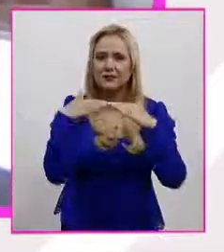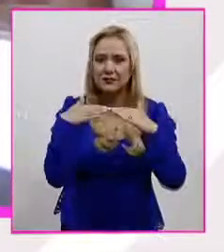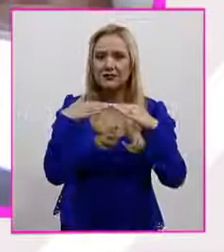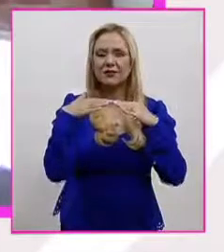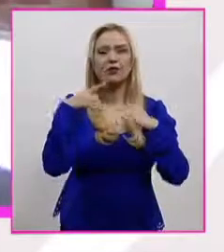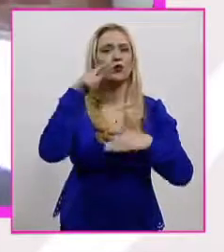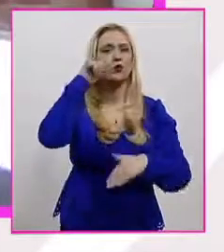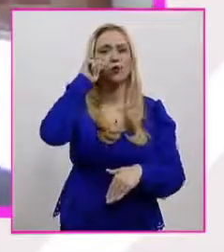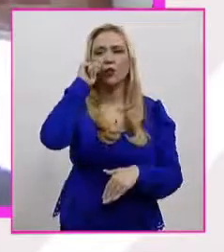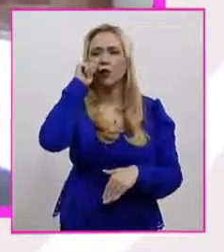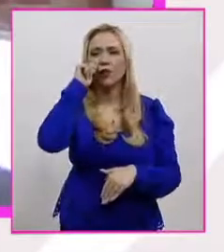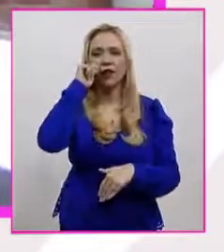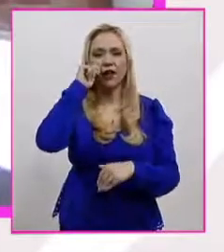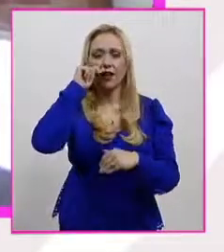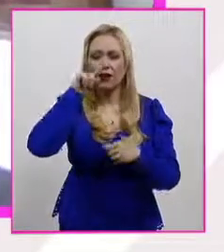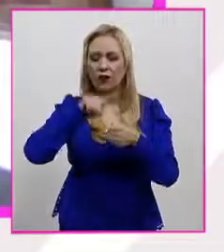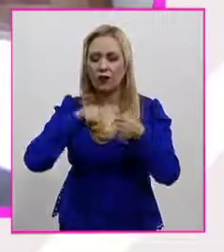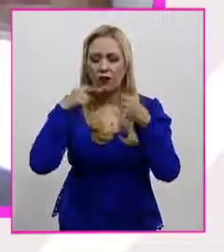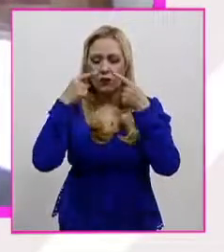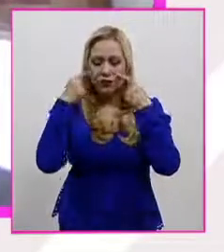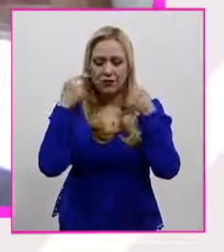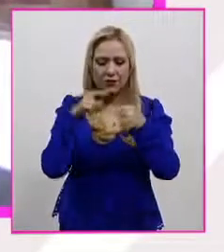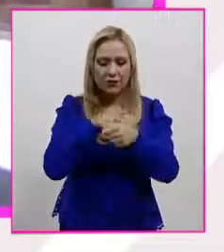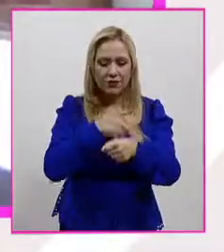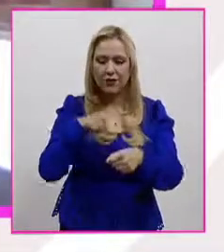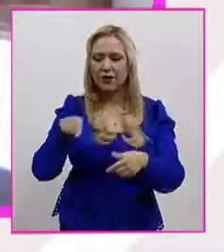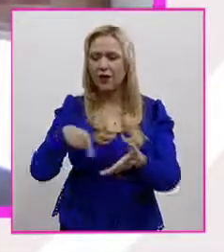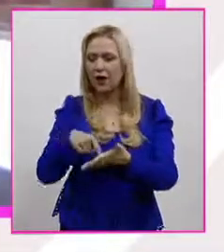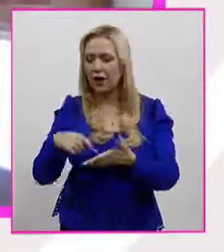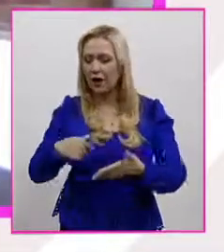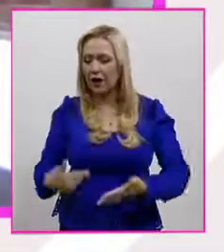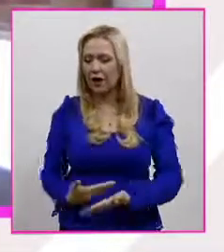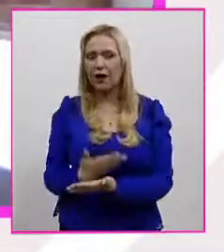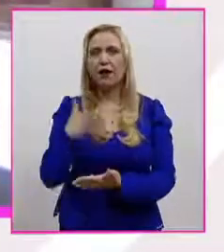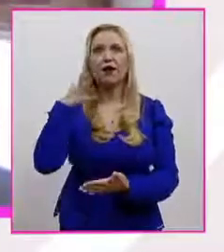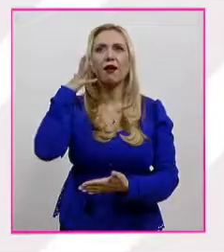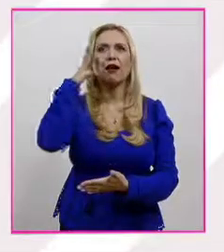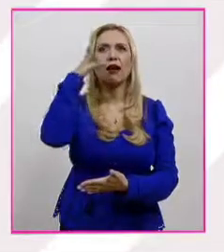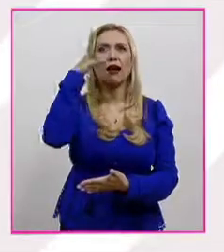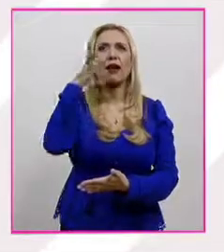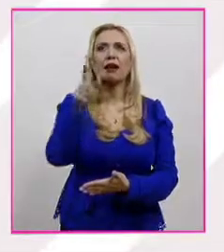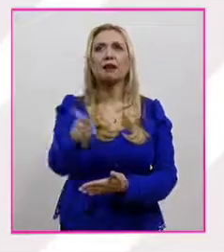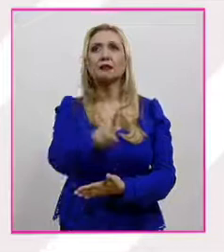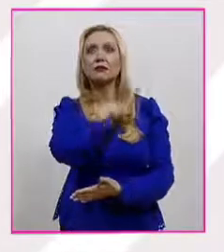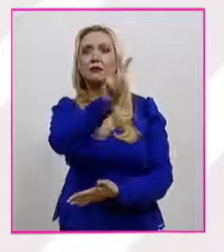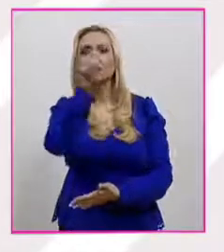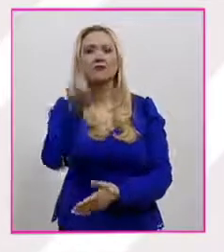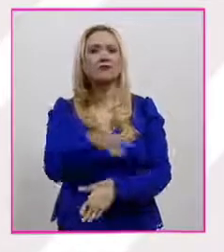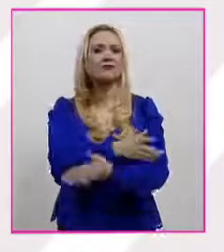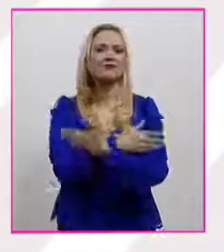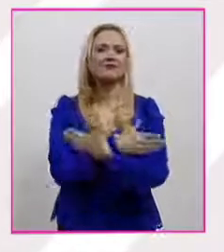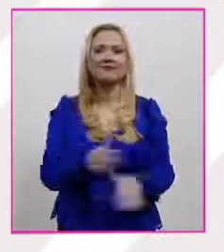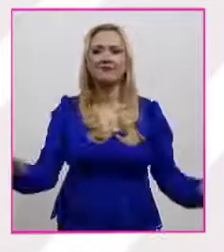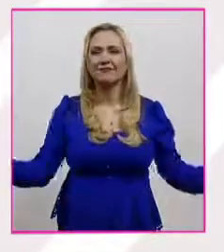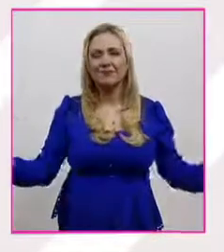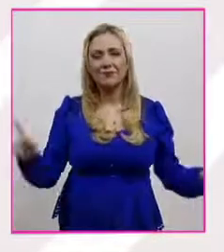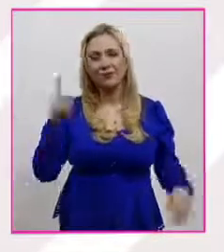determine nuestro destino. Y creo que eso es a lo que todos los y las personas aspiramos en la